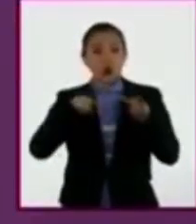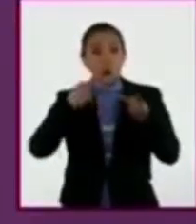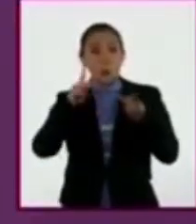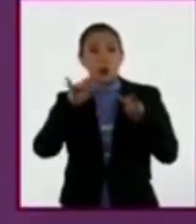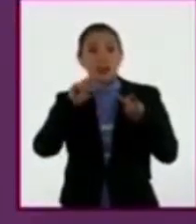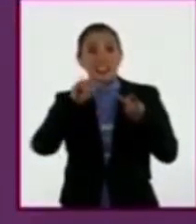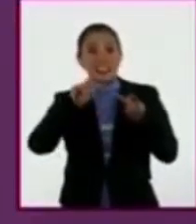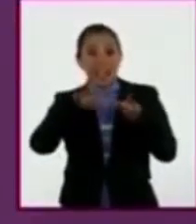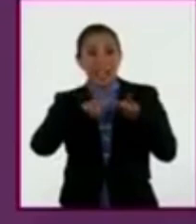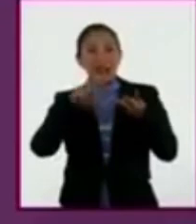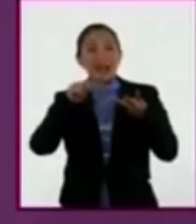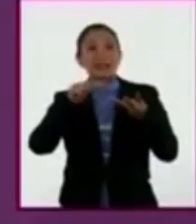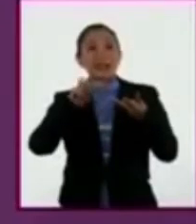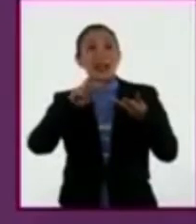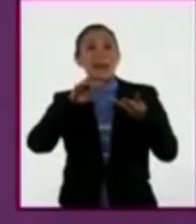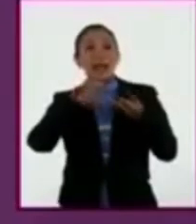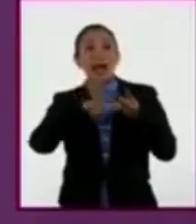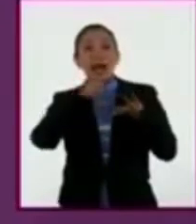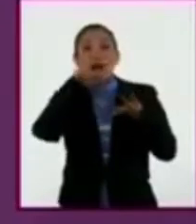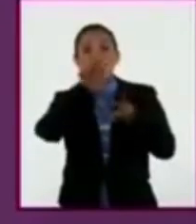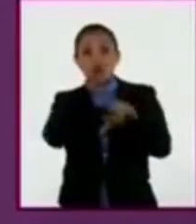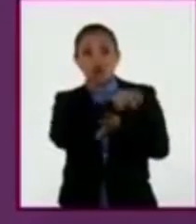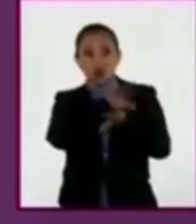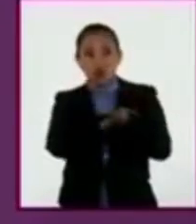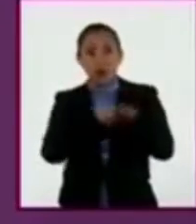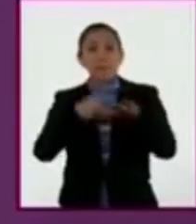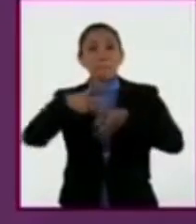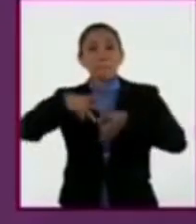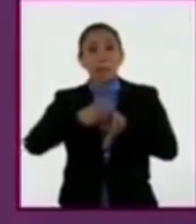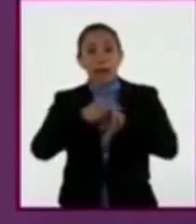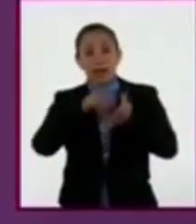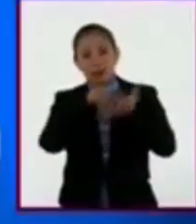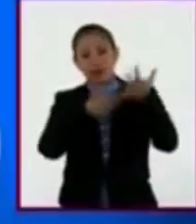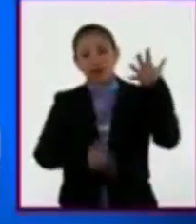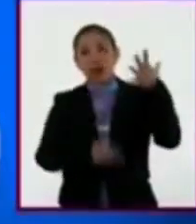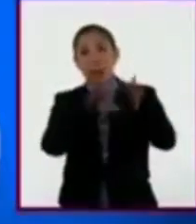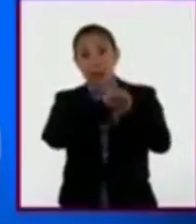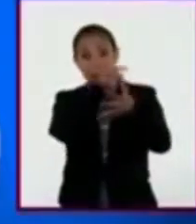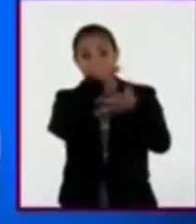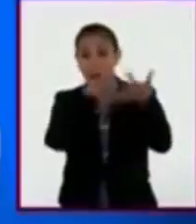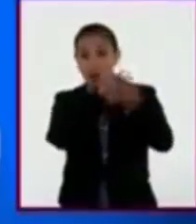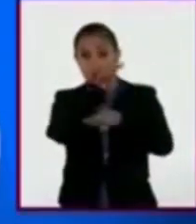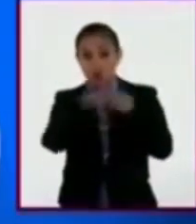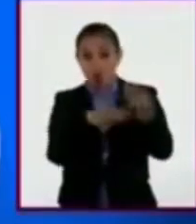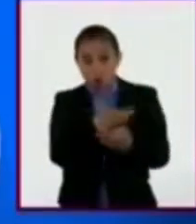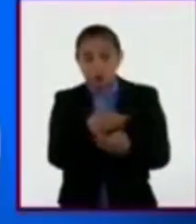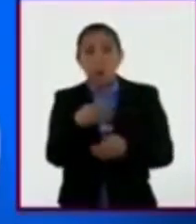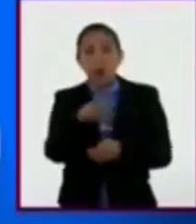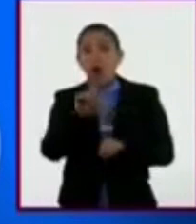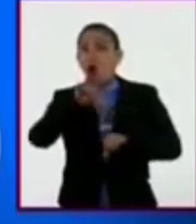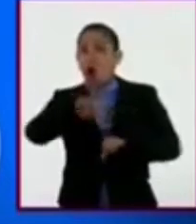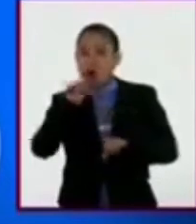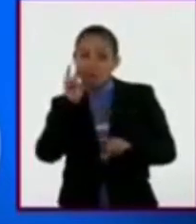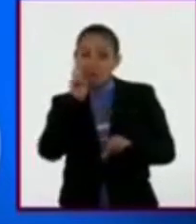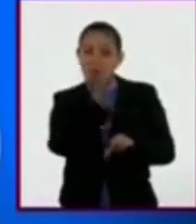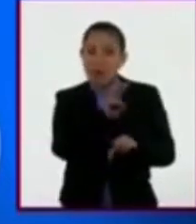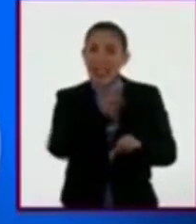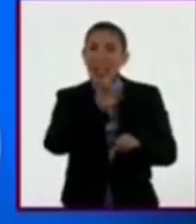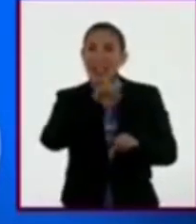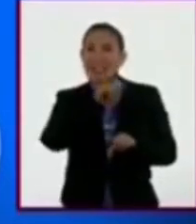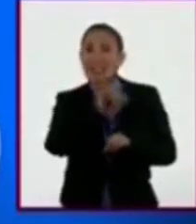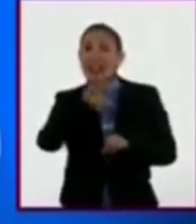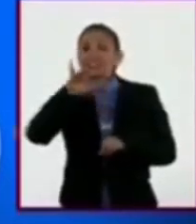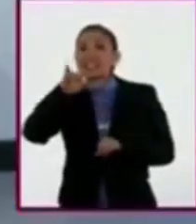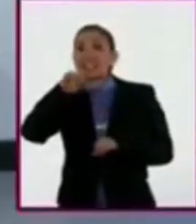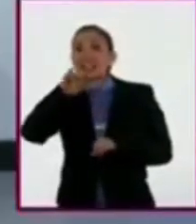potencial, térmica, eléctrica, mecánica, entre otras. Sin embargo, hoy nos enfocaremos en la energía cinética